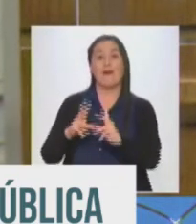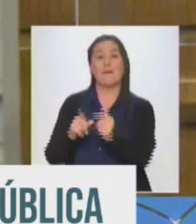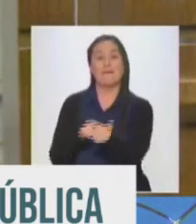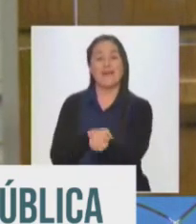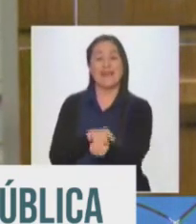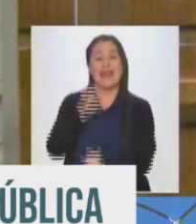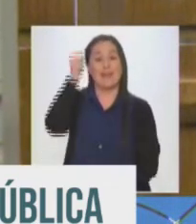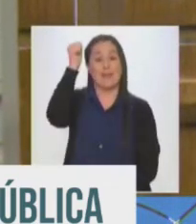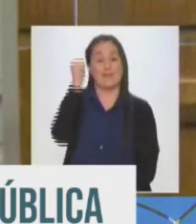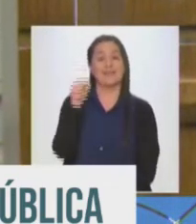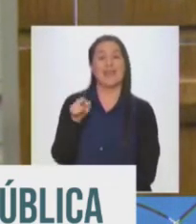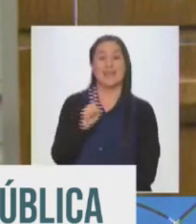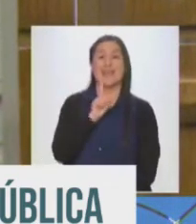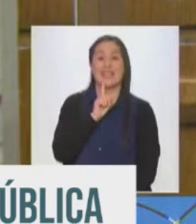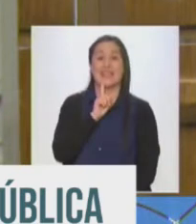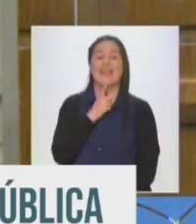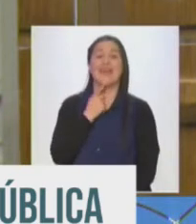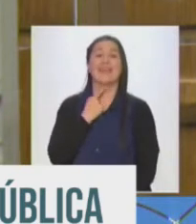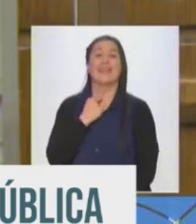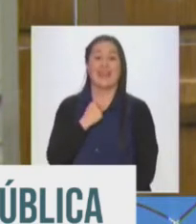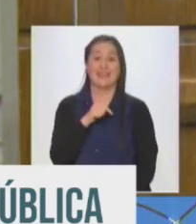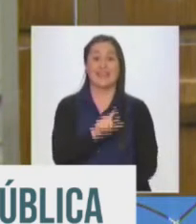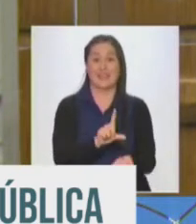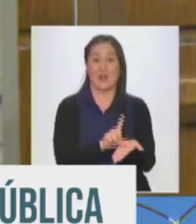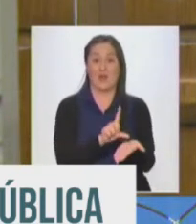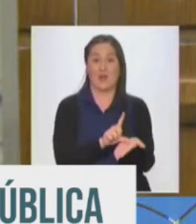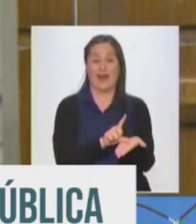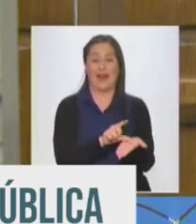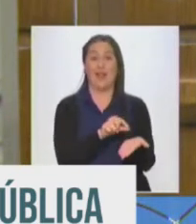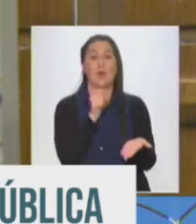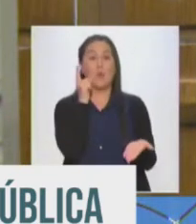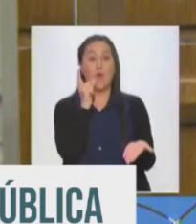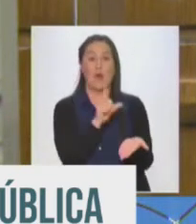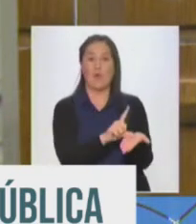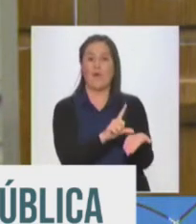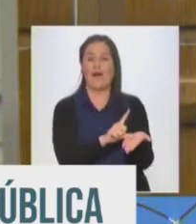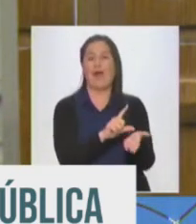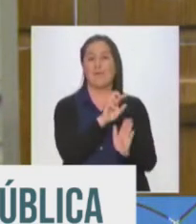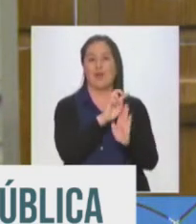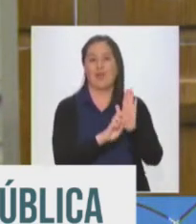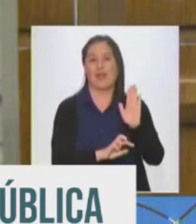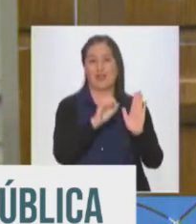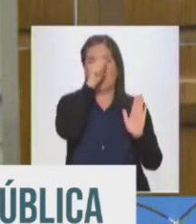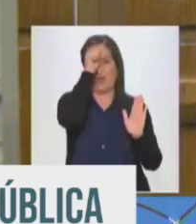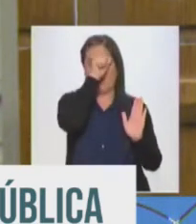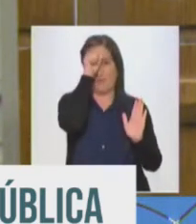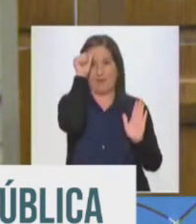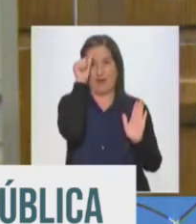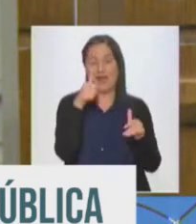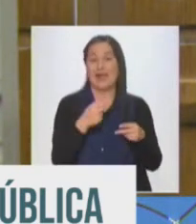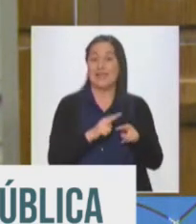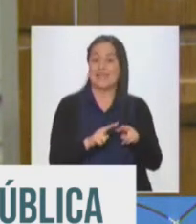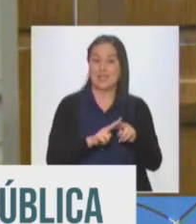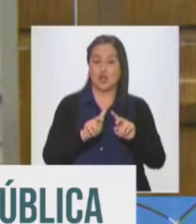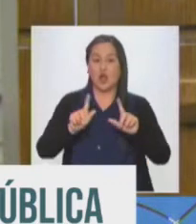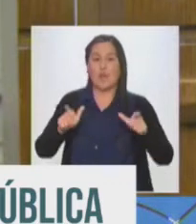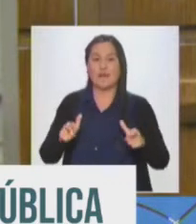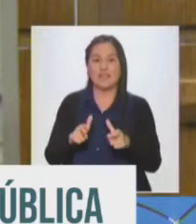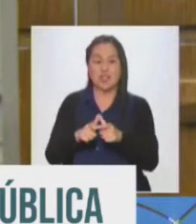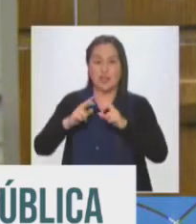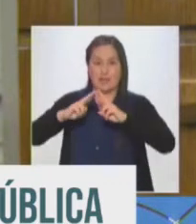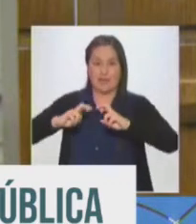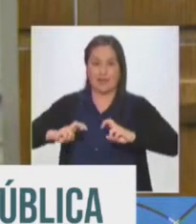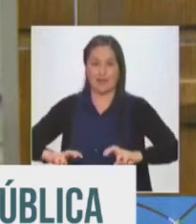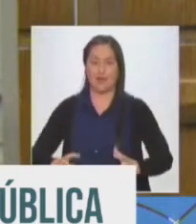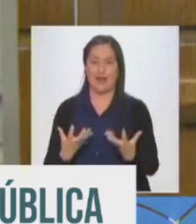tenía interés en el lugar, en particularmente el proyecto Minera Domingo. Por estos hechos se realizó una comisión investigadora, la